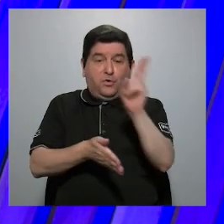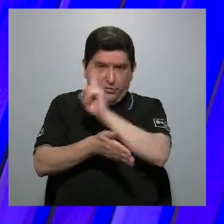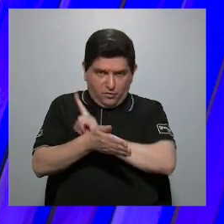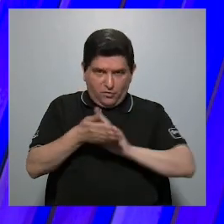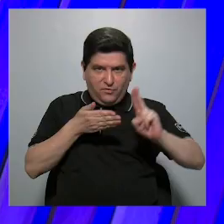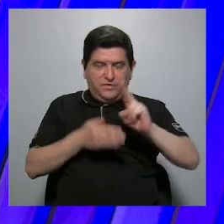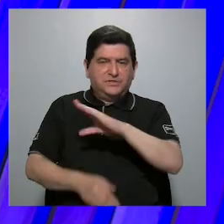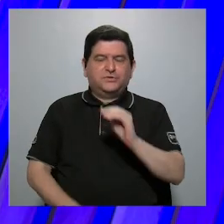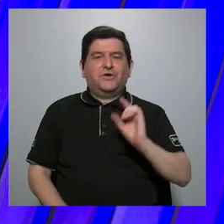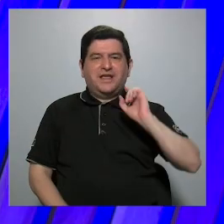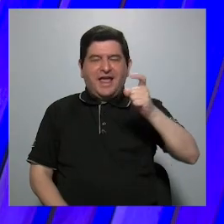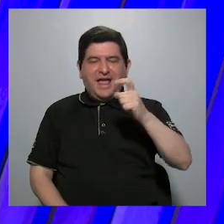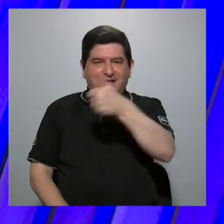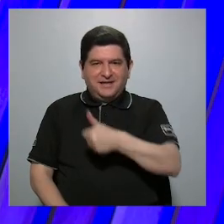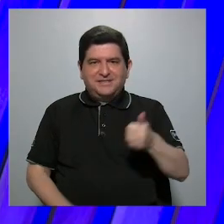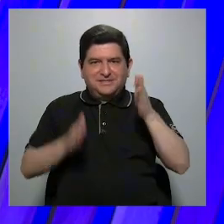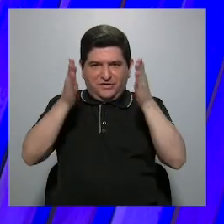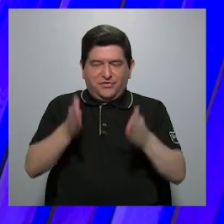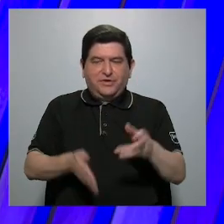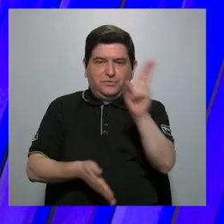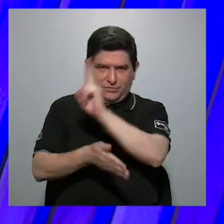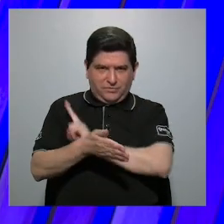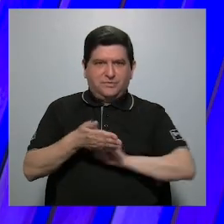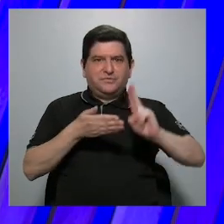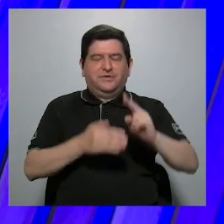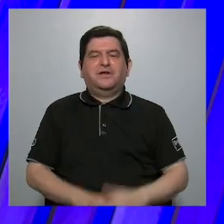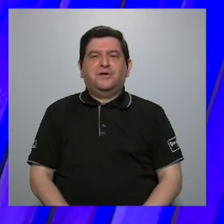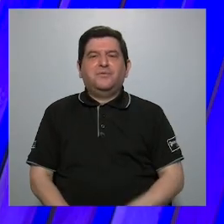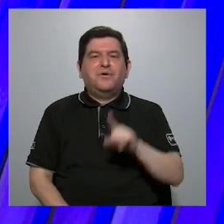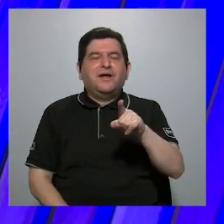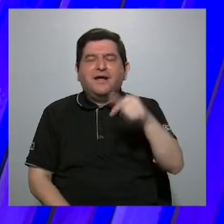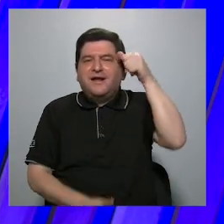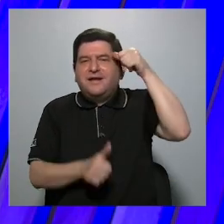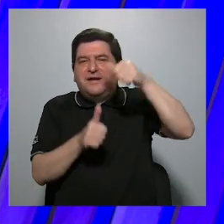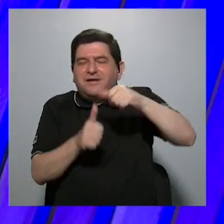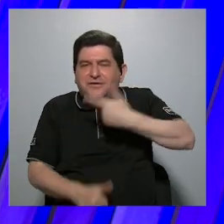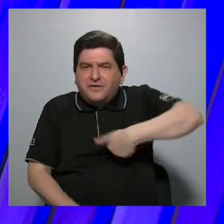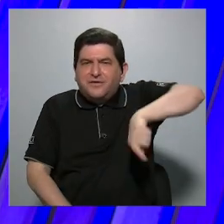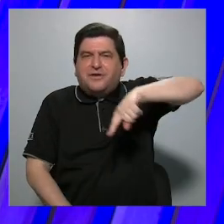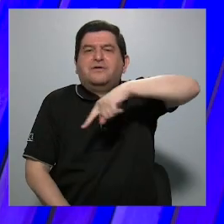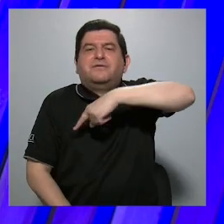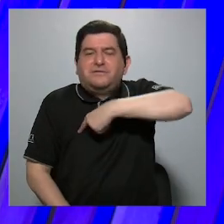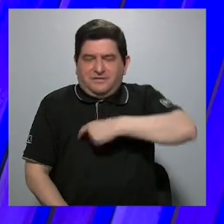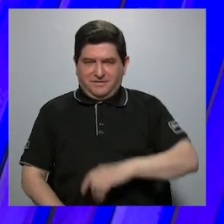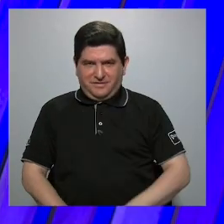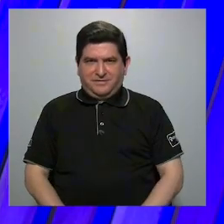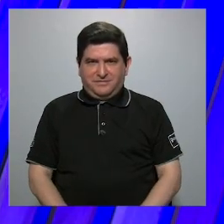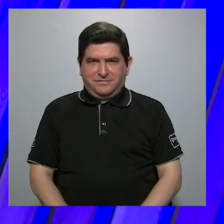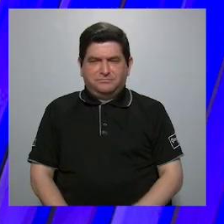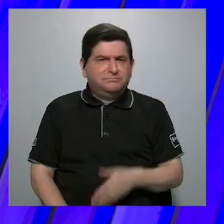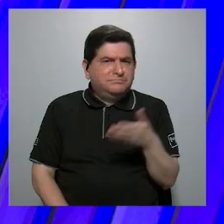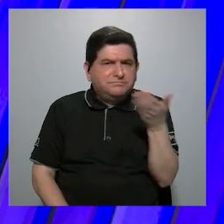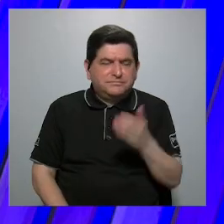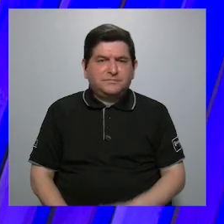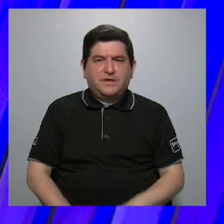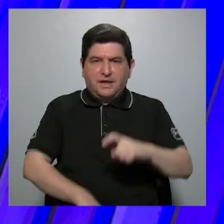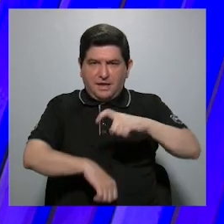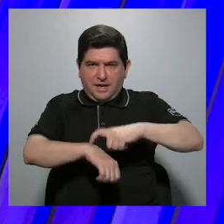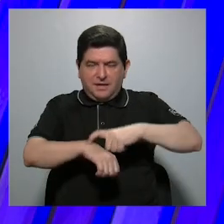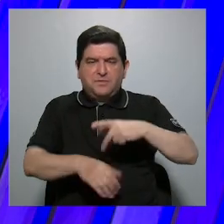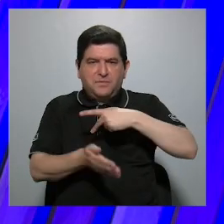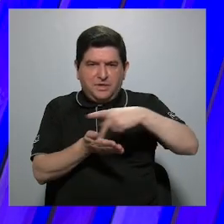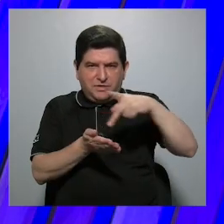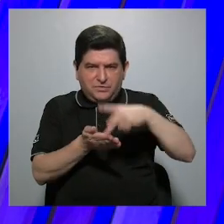profesor universitario y ex rector de la universidad, nos recordaba de cuando